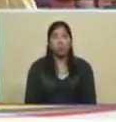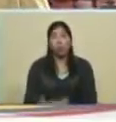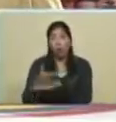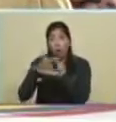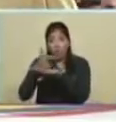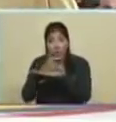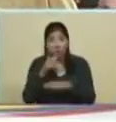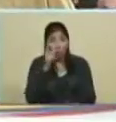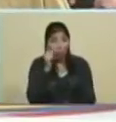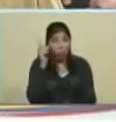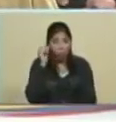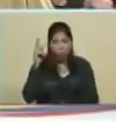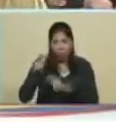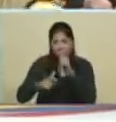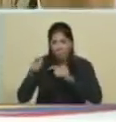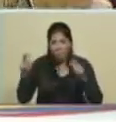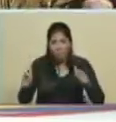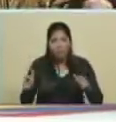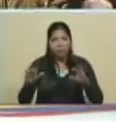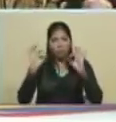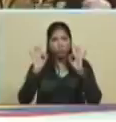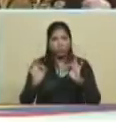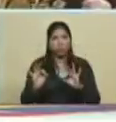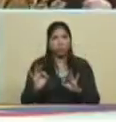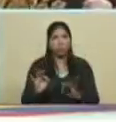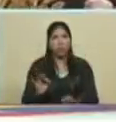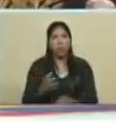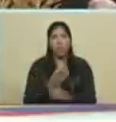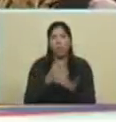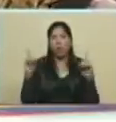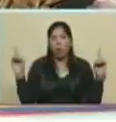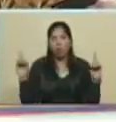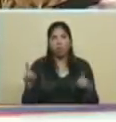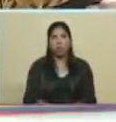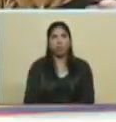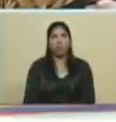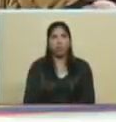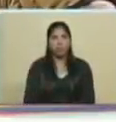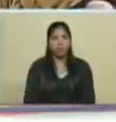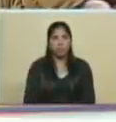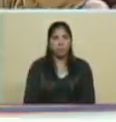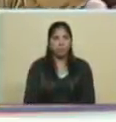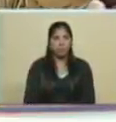Gobernadores y gobernadoras legítimas, democráticas,